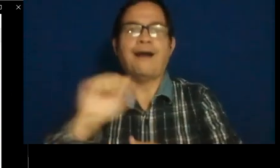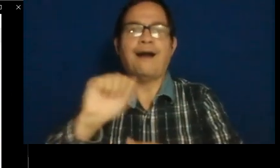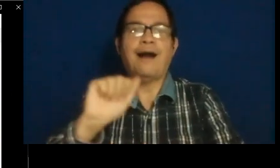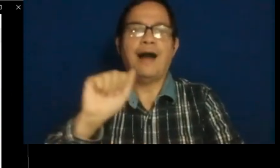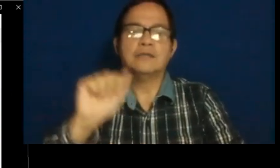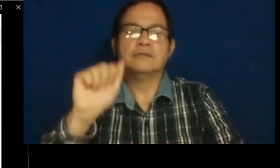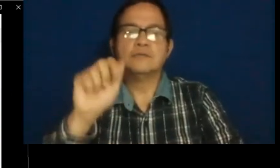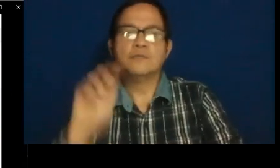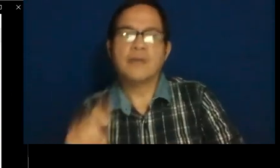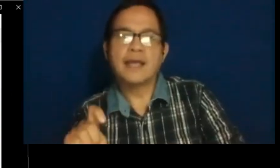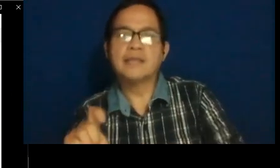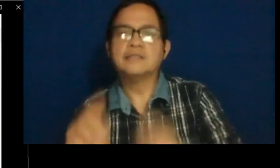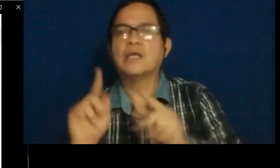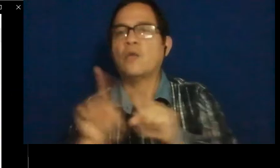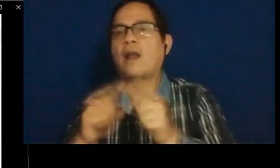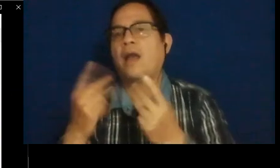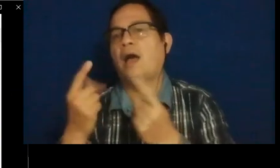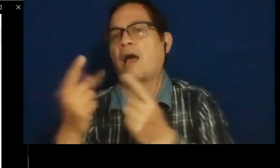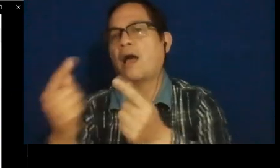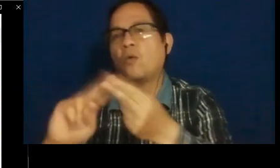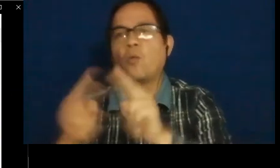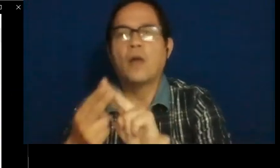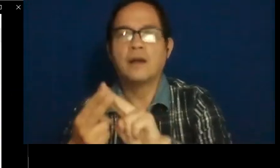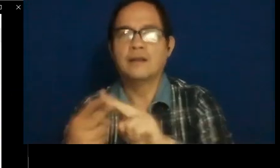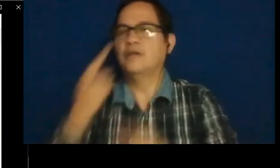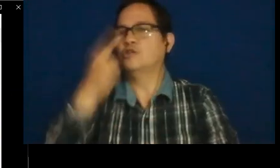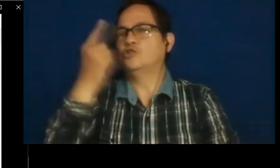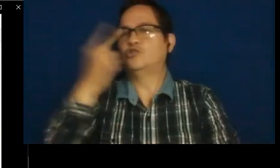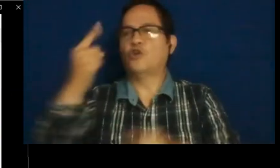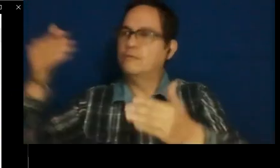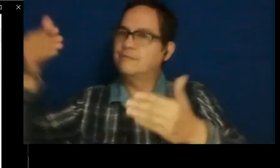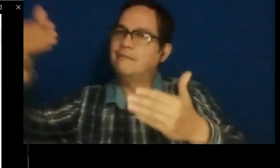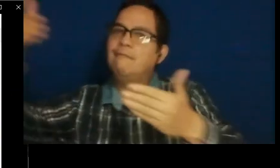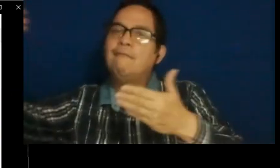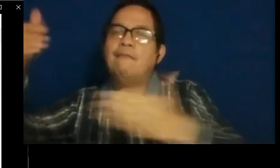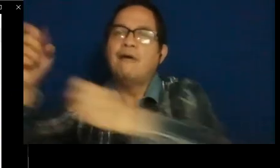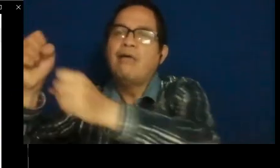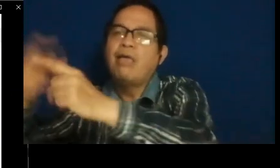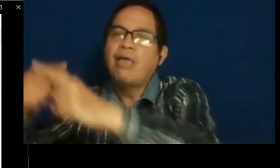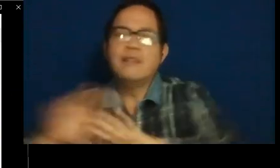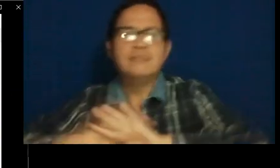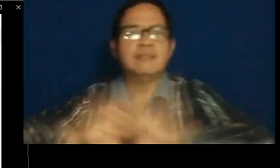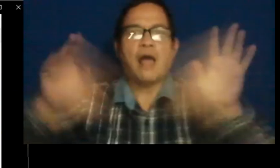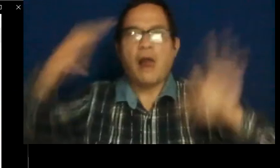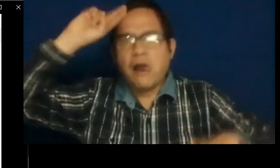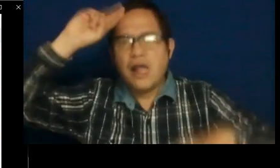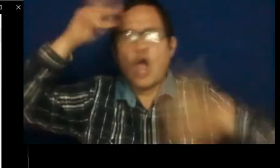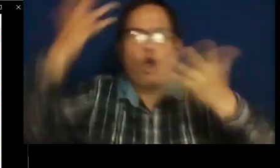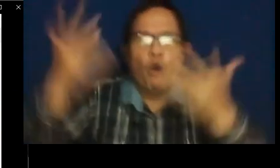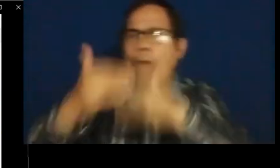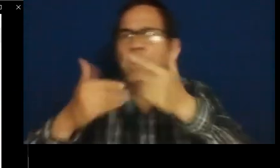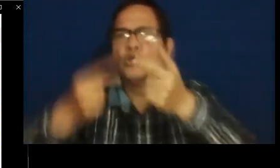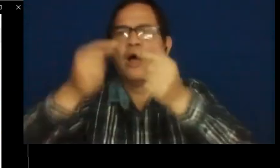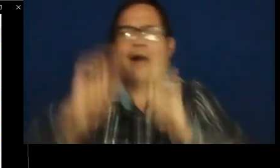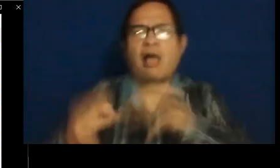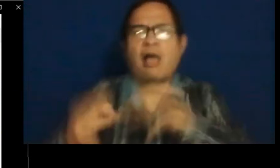equivale a la aceleración, vale tanto. Repito, es simplemente comparar. No hay que hacer ningún cálculo, no hay que